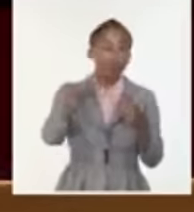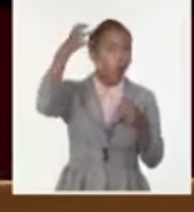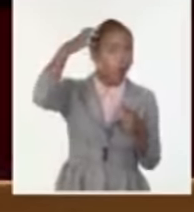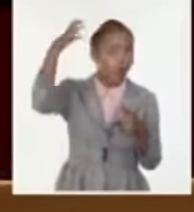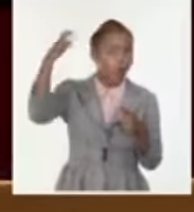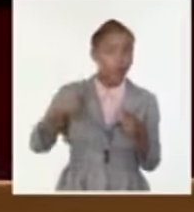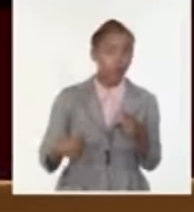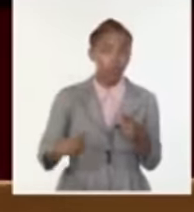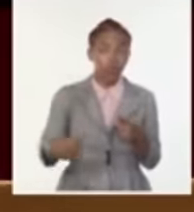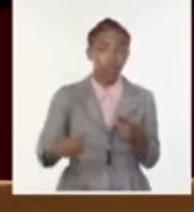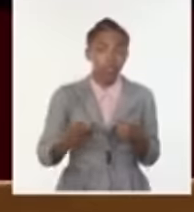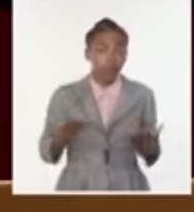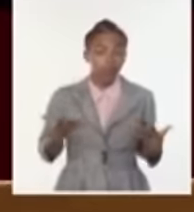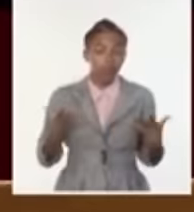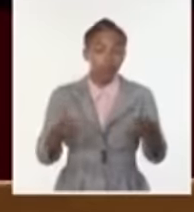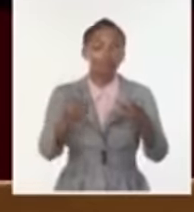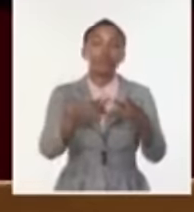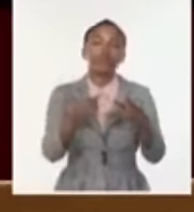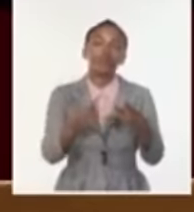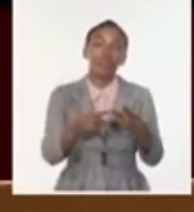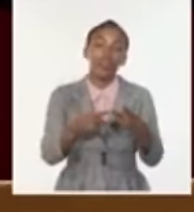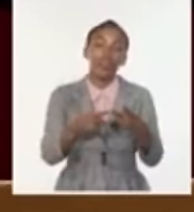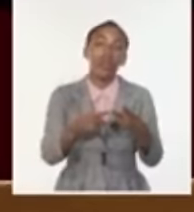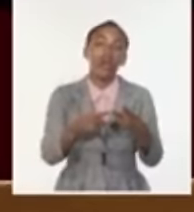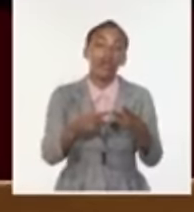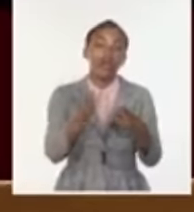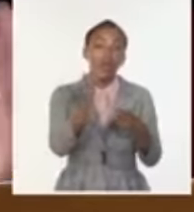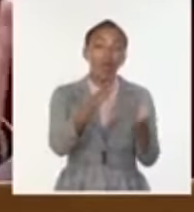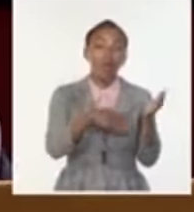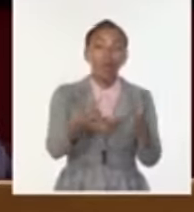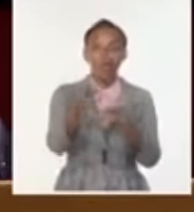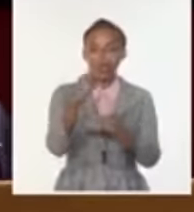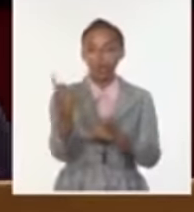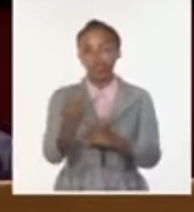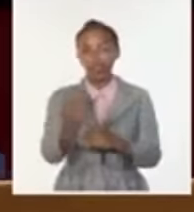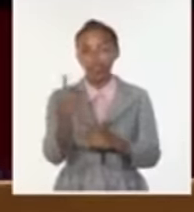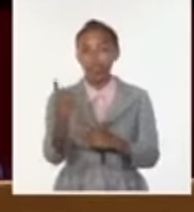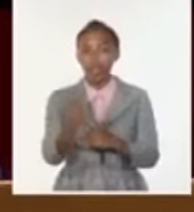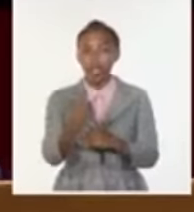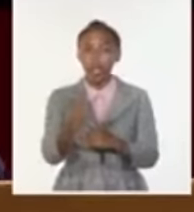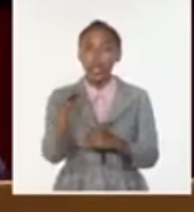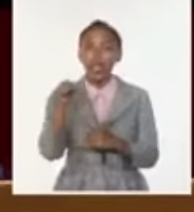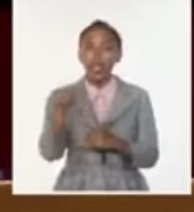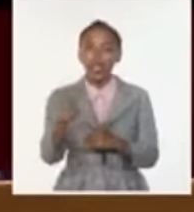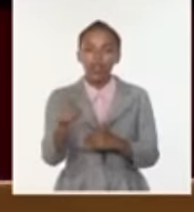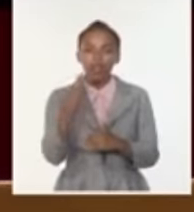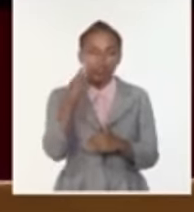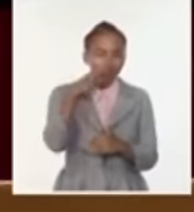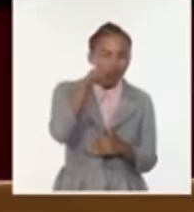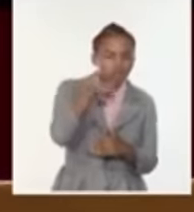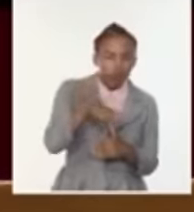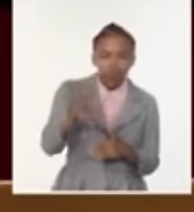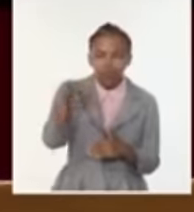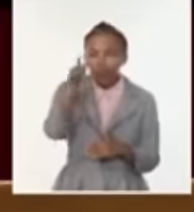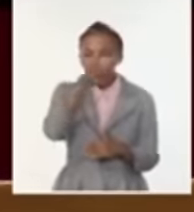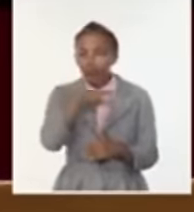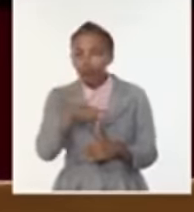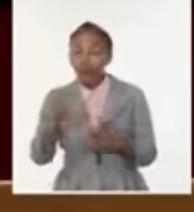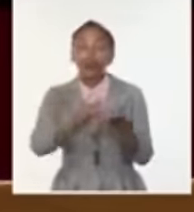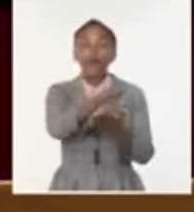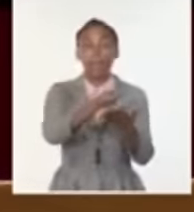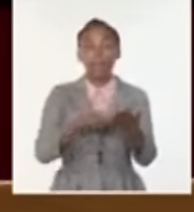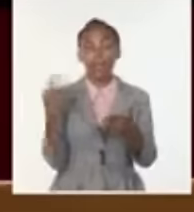enfrentando, pero están los inspectores de los organismos nacionales que están para inspeccionar las políticas de ese ministerio. Dijimos,